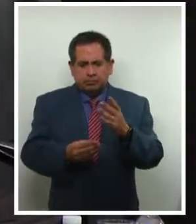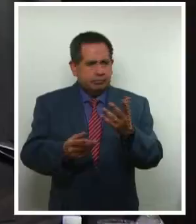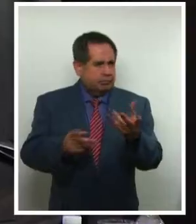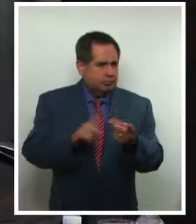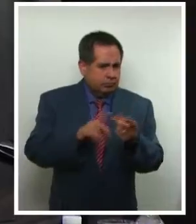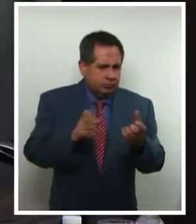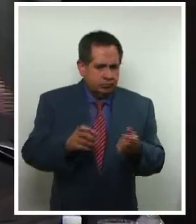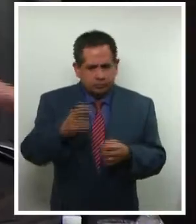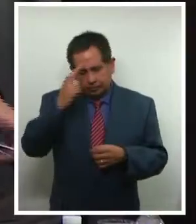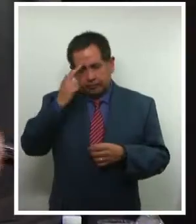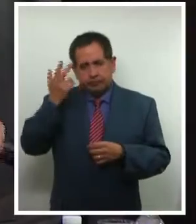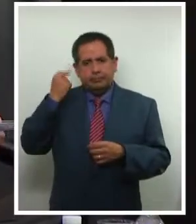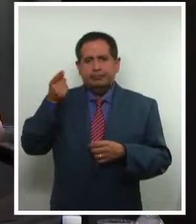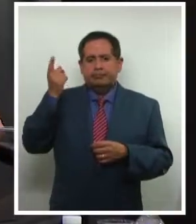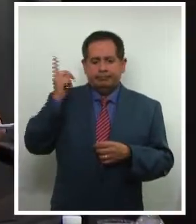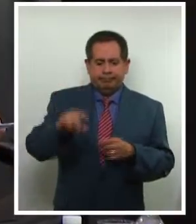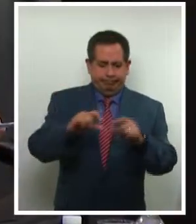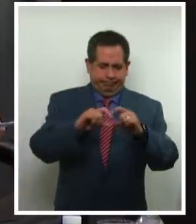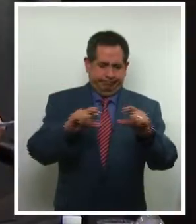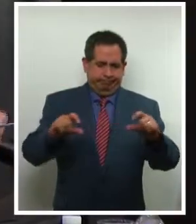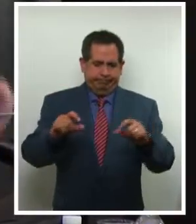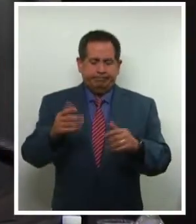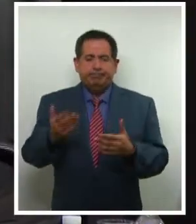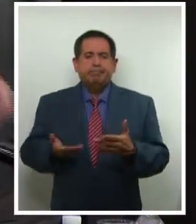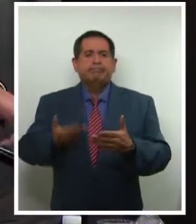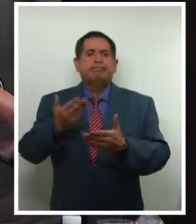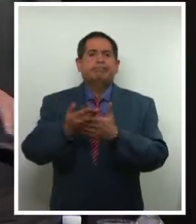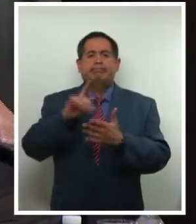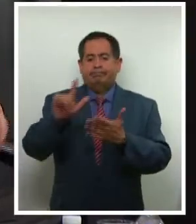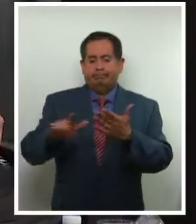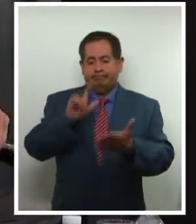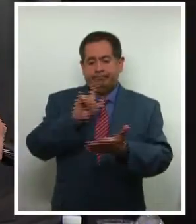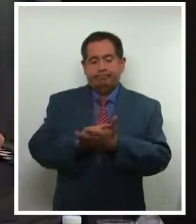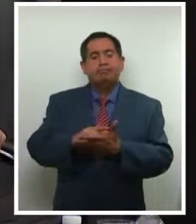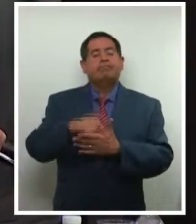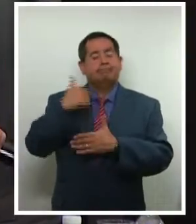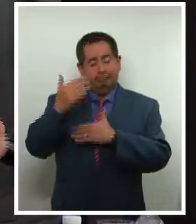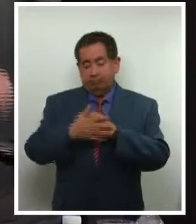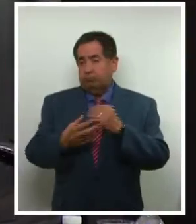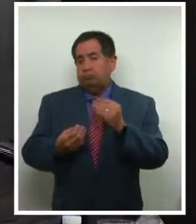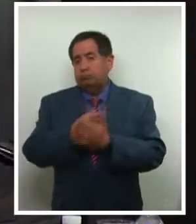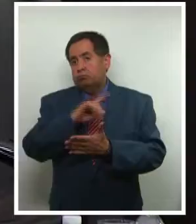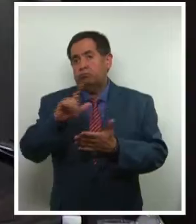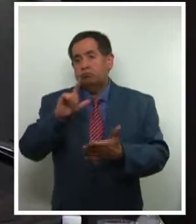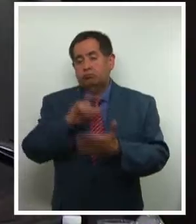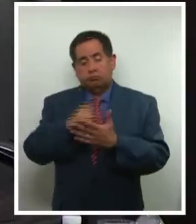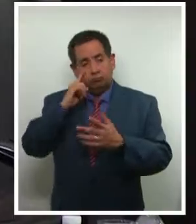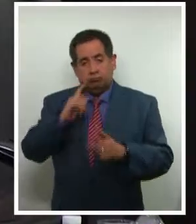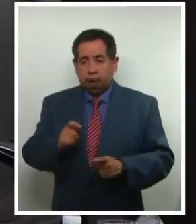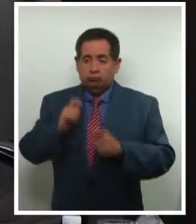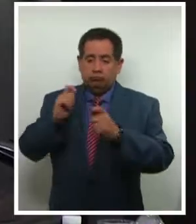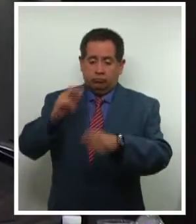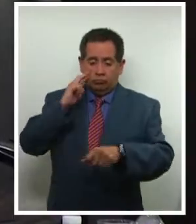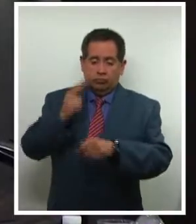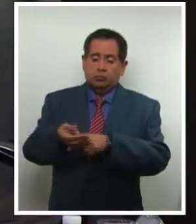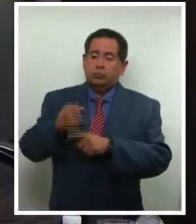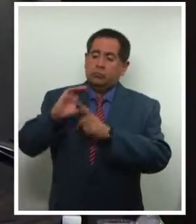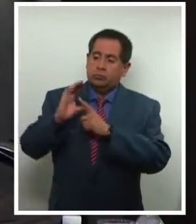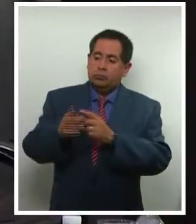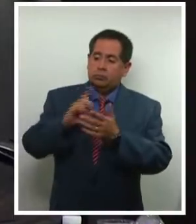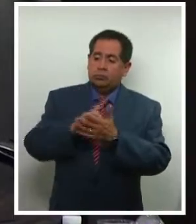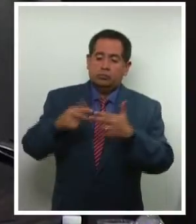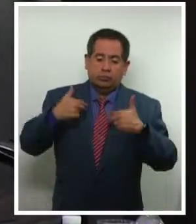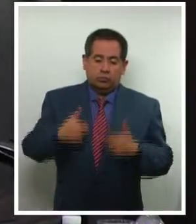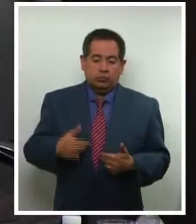que ordenaba la expedición de la ley para el funcionamiento, organización y atribuciones de la Comisión de